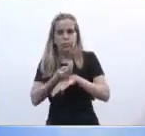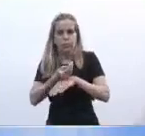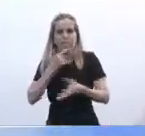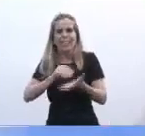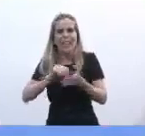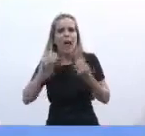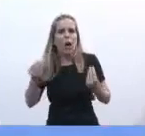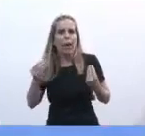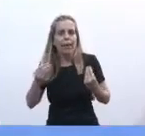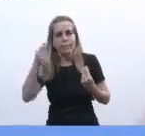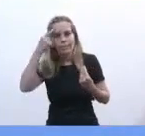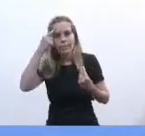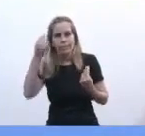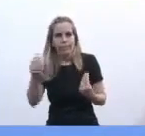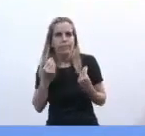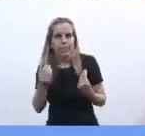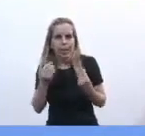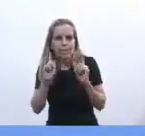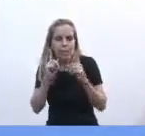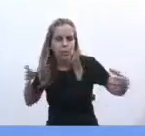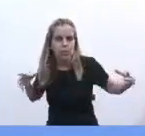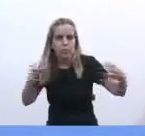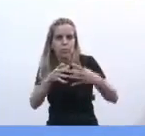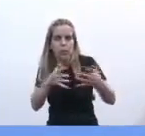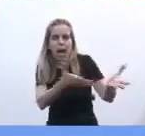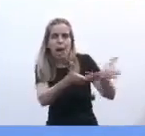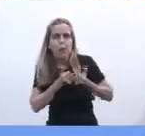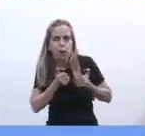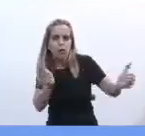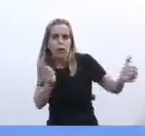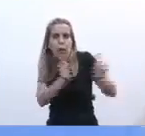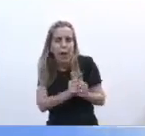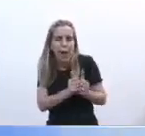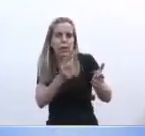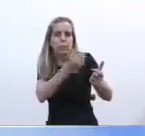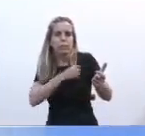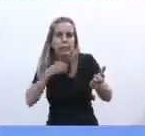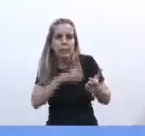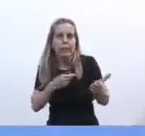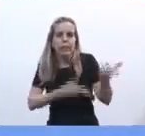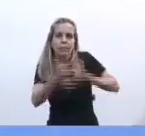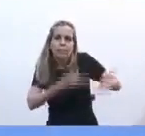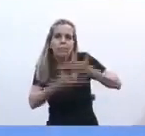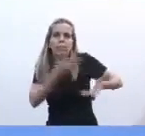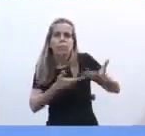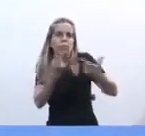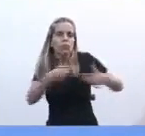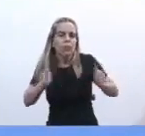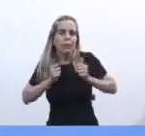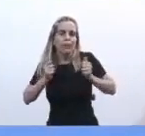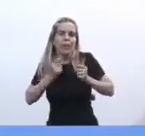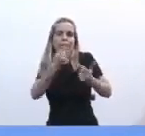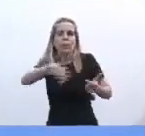significado el acompañamiento el apoyo el sentir las expectativas